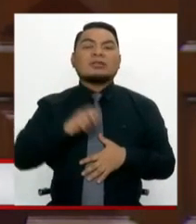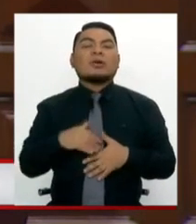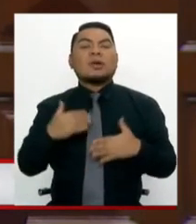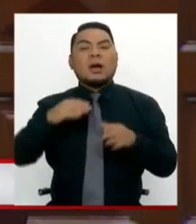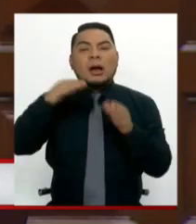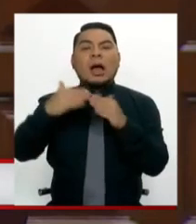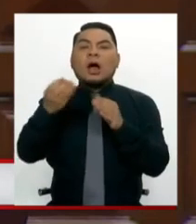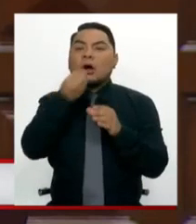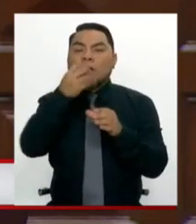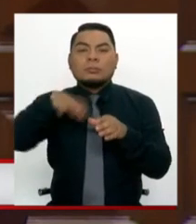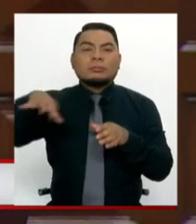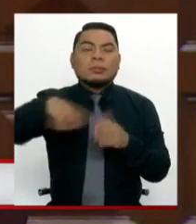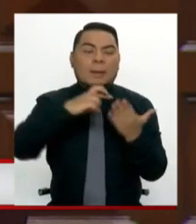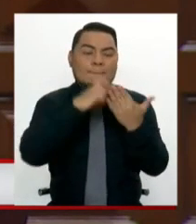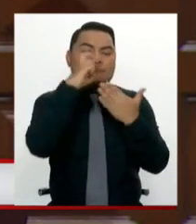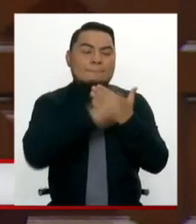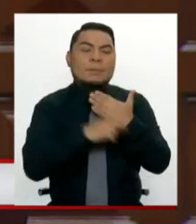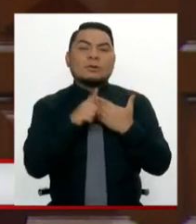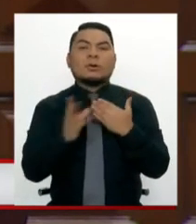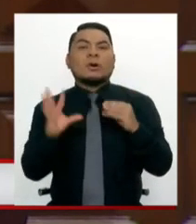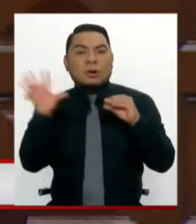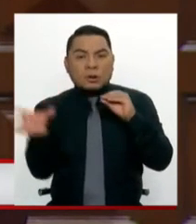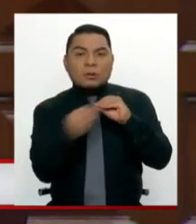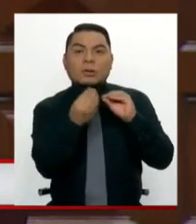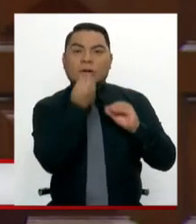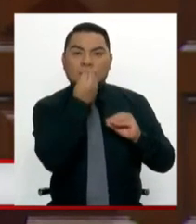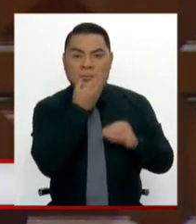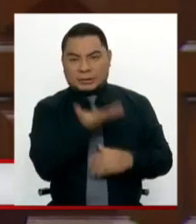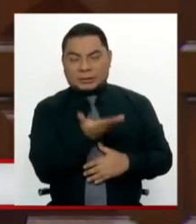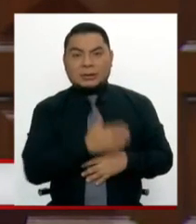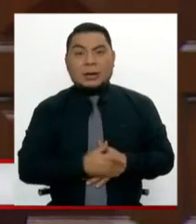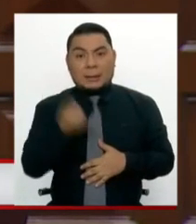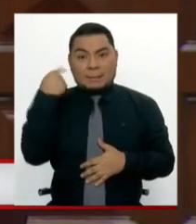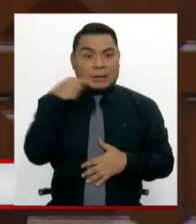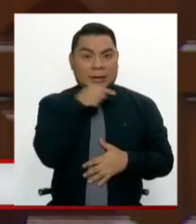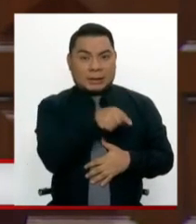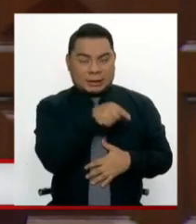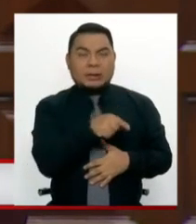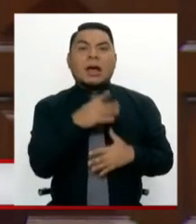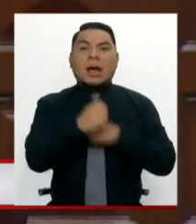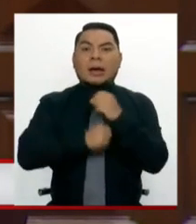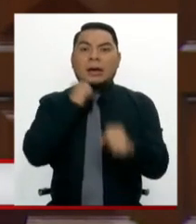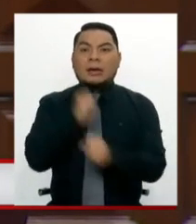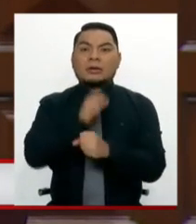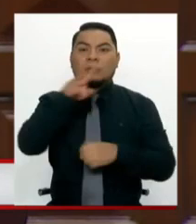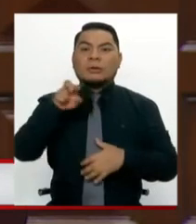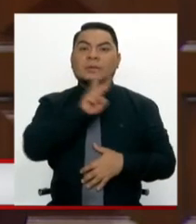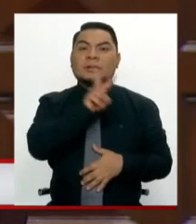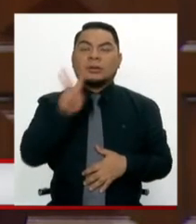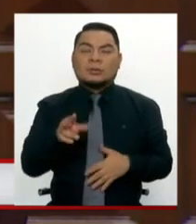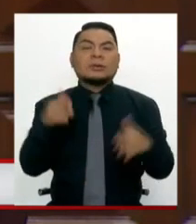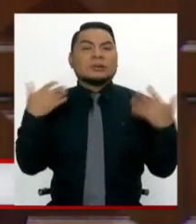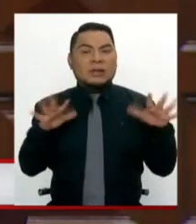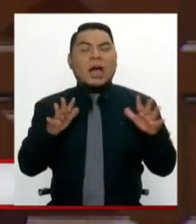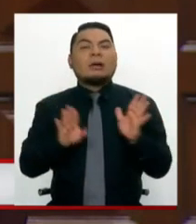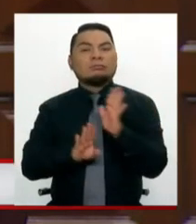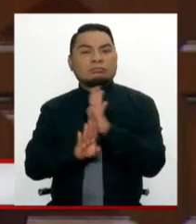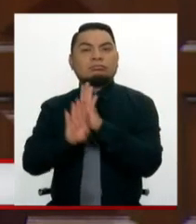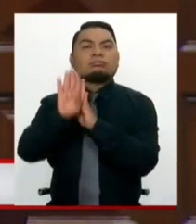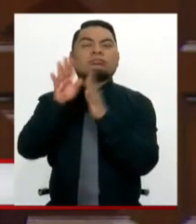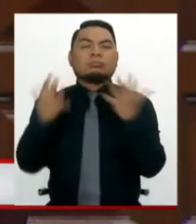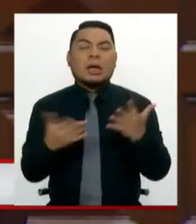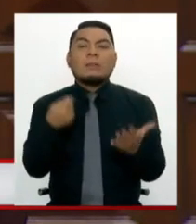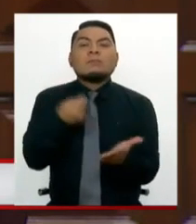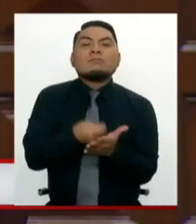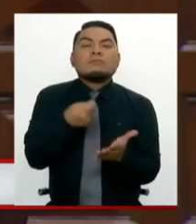comedores mediante el programa de complementación alimentaria. Para ello, en el año 2022 se logró incrementar